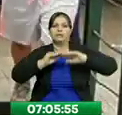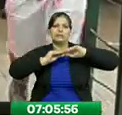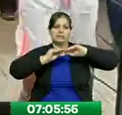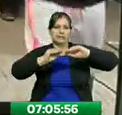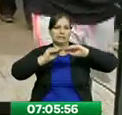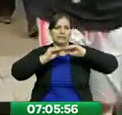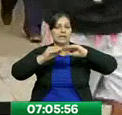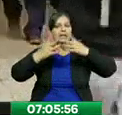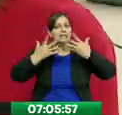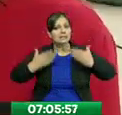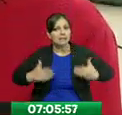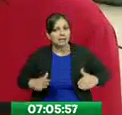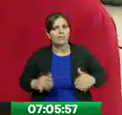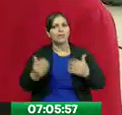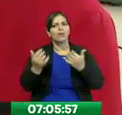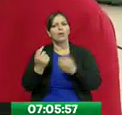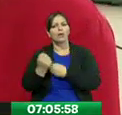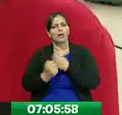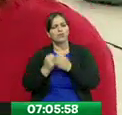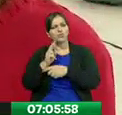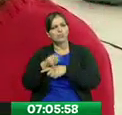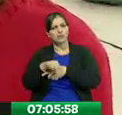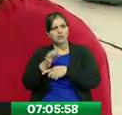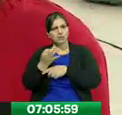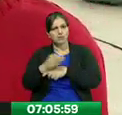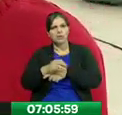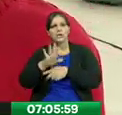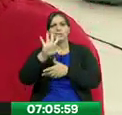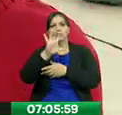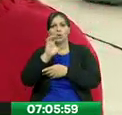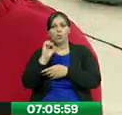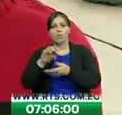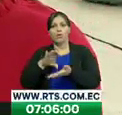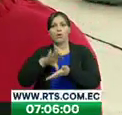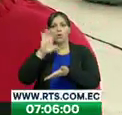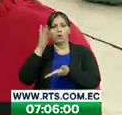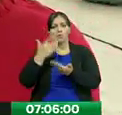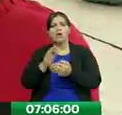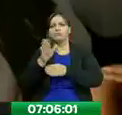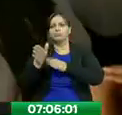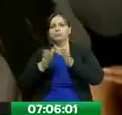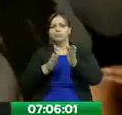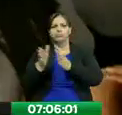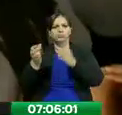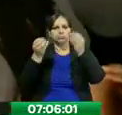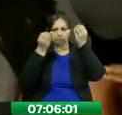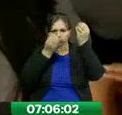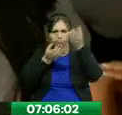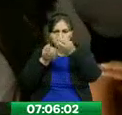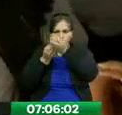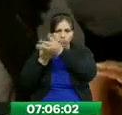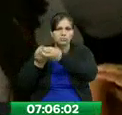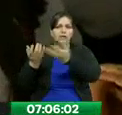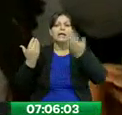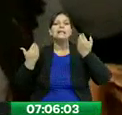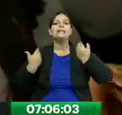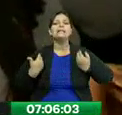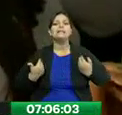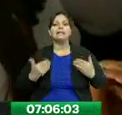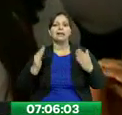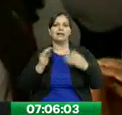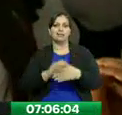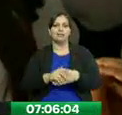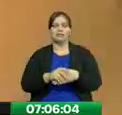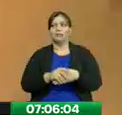forma segura y correcta, pues, ayuda a todos los que convivimos en esta comunidad, ¿verdad? Este programa integral se desarrolló